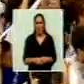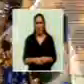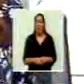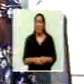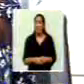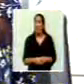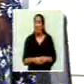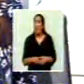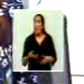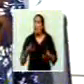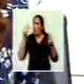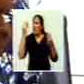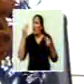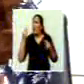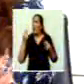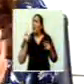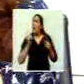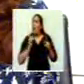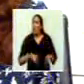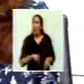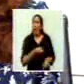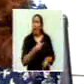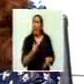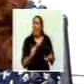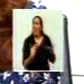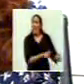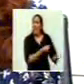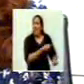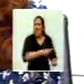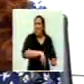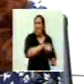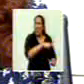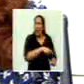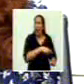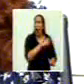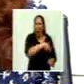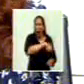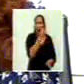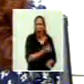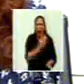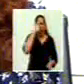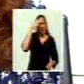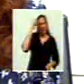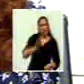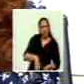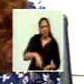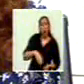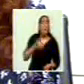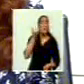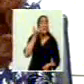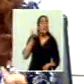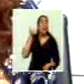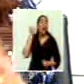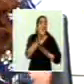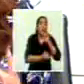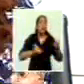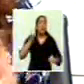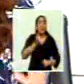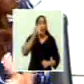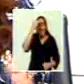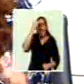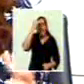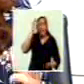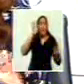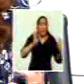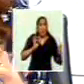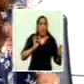por defenderlos de ellos mismos, por defenderlos de los prejuicios culturales, de las cosas que le han metido en la cabeza, muchas veces te